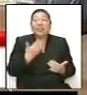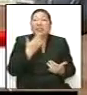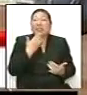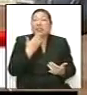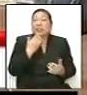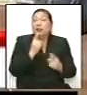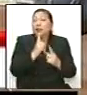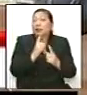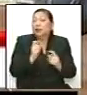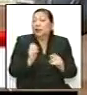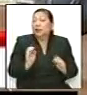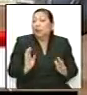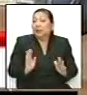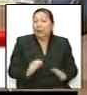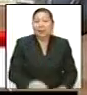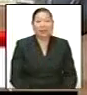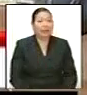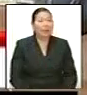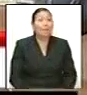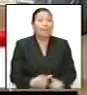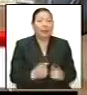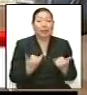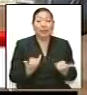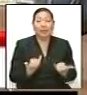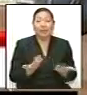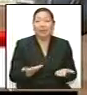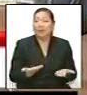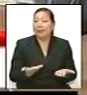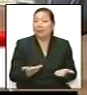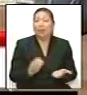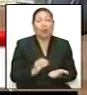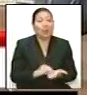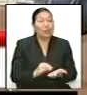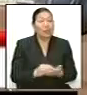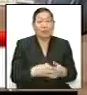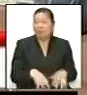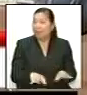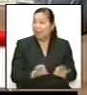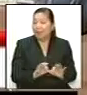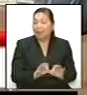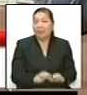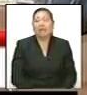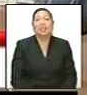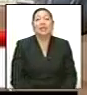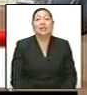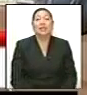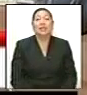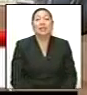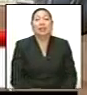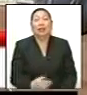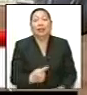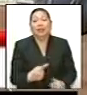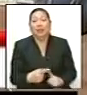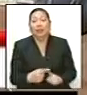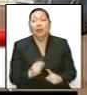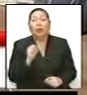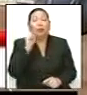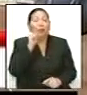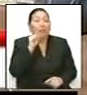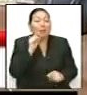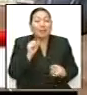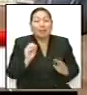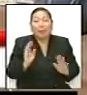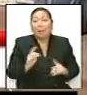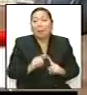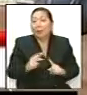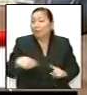los consultores, etcétera, etcétera. Para él, de repente, esa es la prioridad. Lo consultamos al padrino de X, al sobrino, al otro.